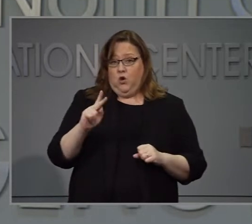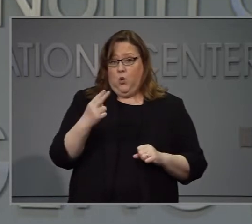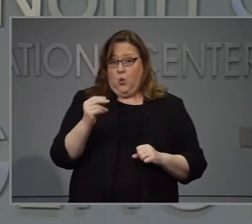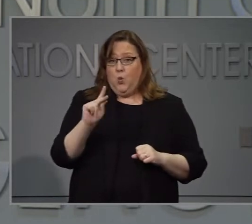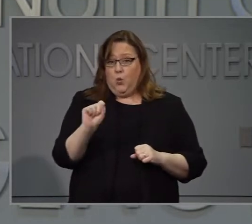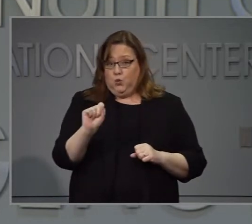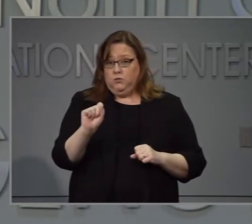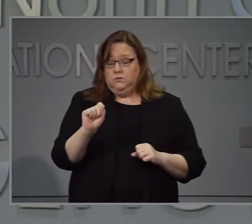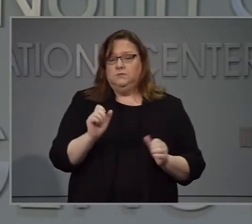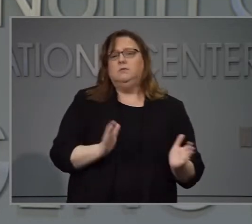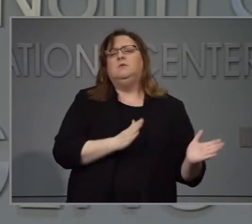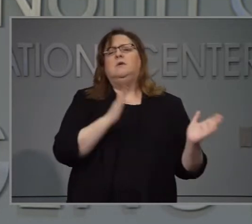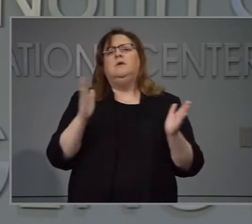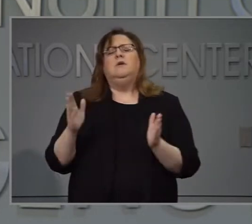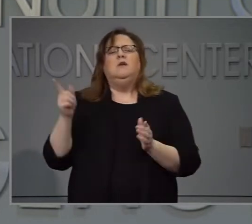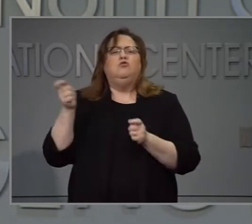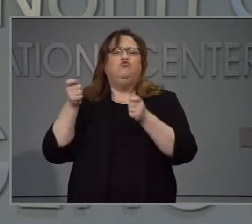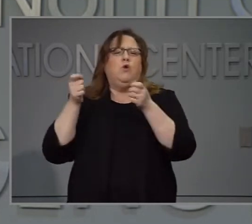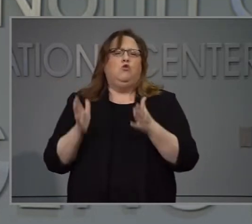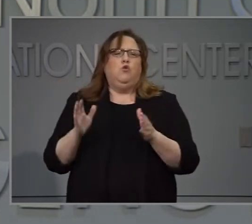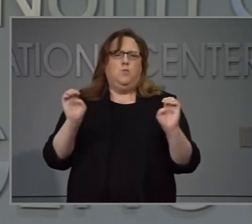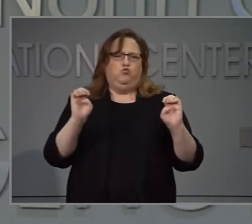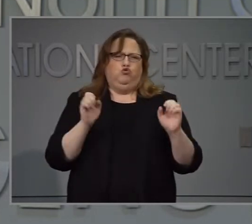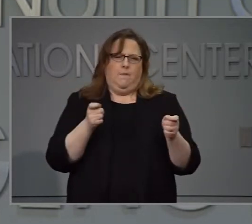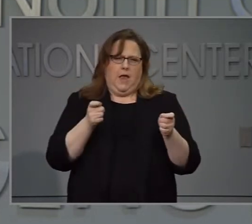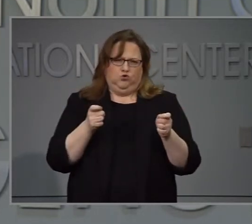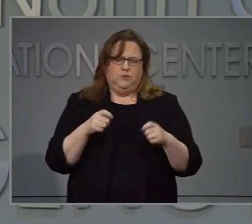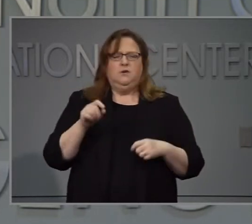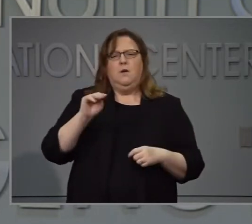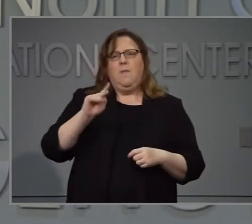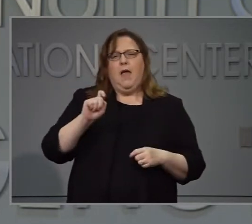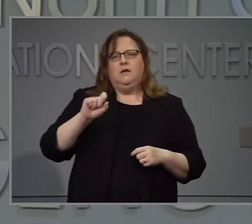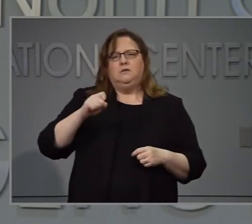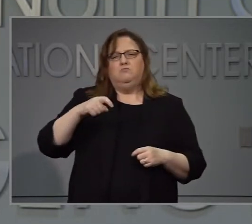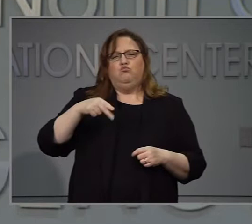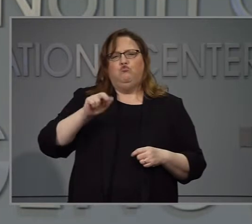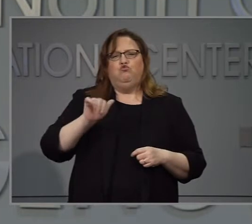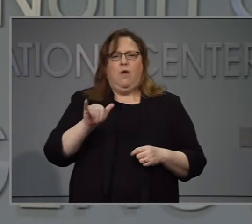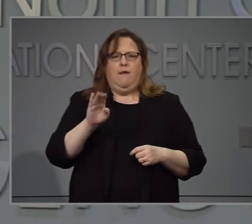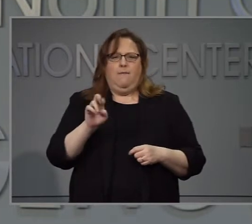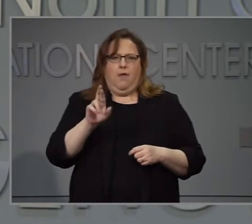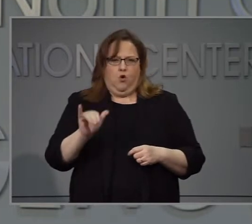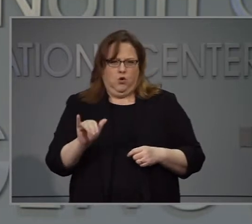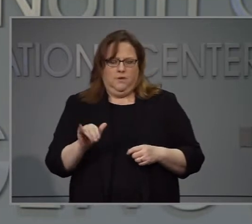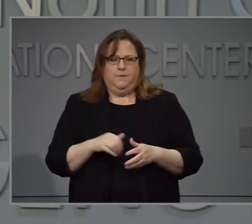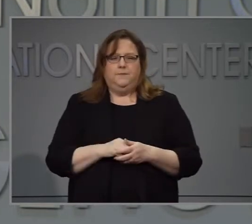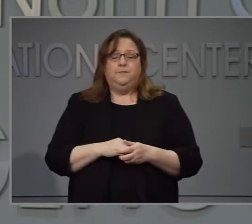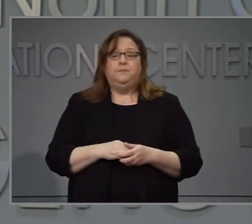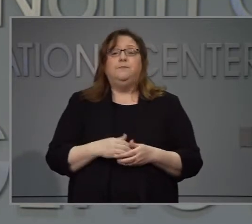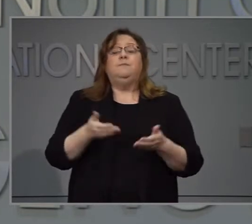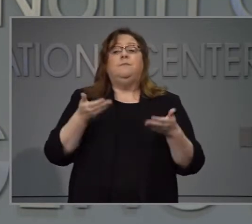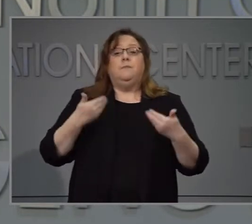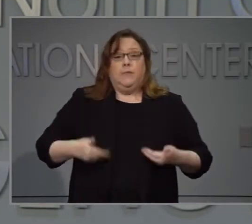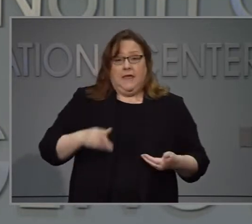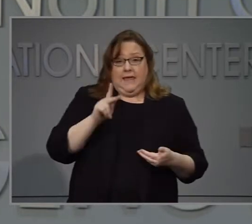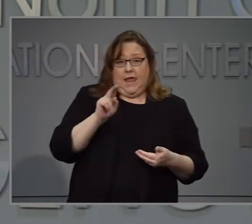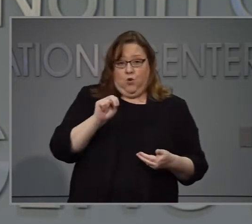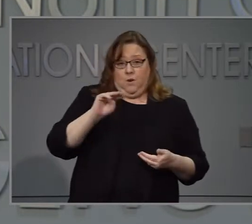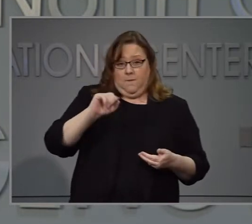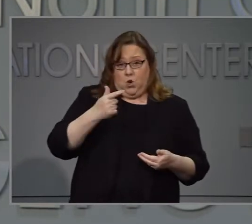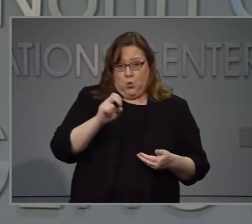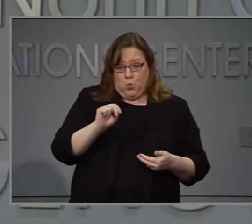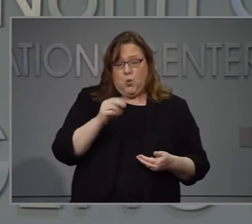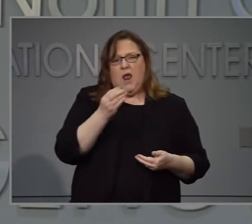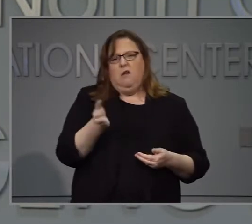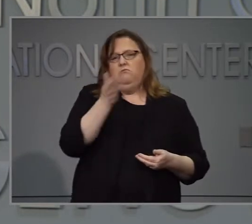del departamento seguridad pública aire cox y también el director de administración de emergencias care in my own